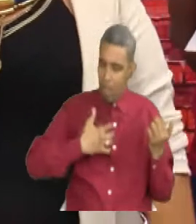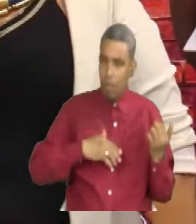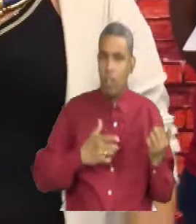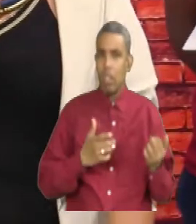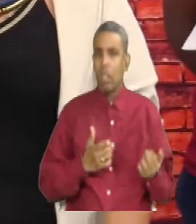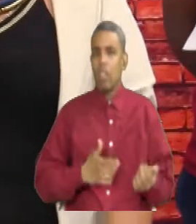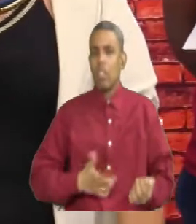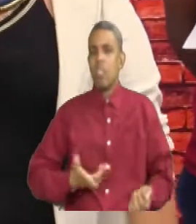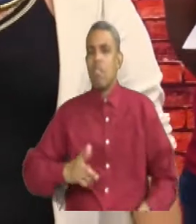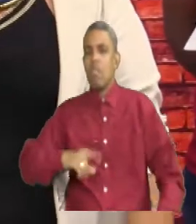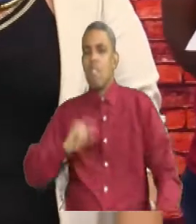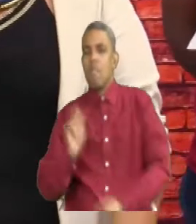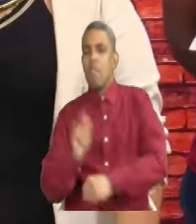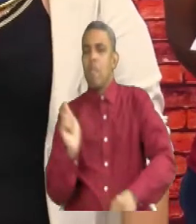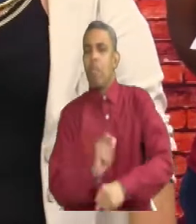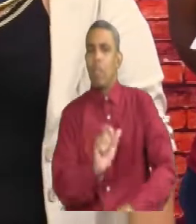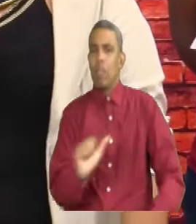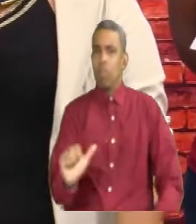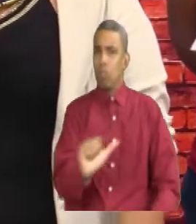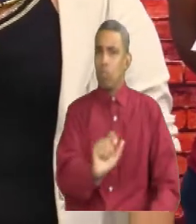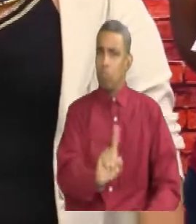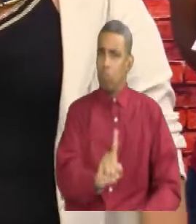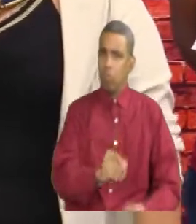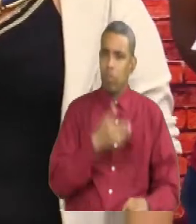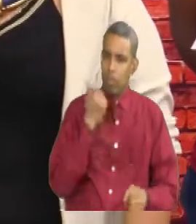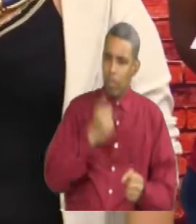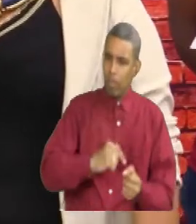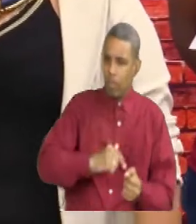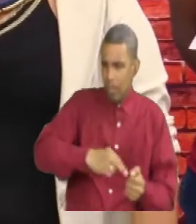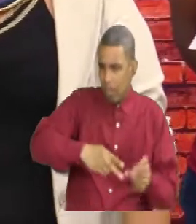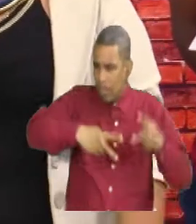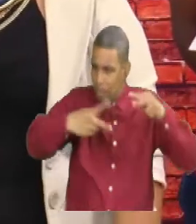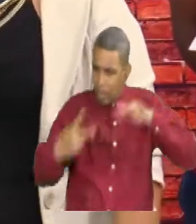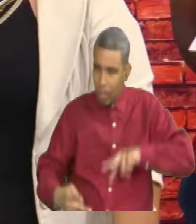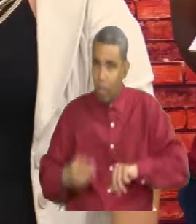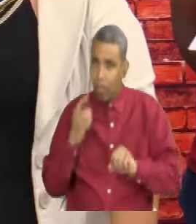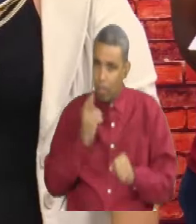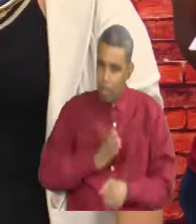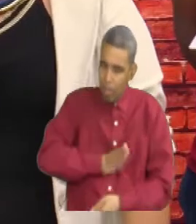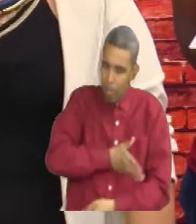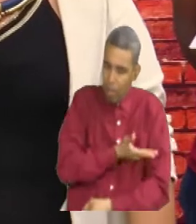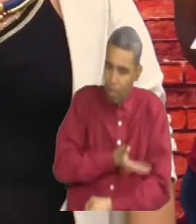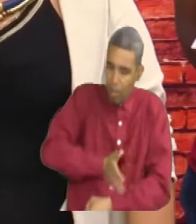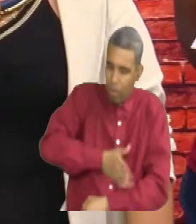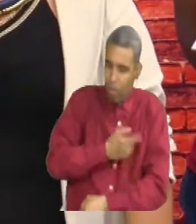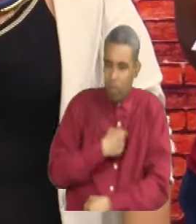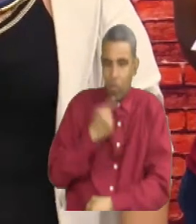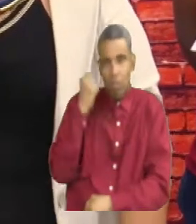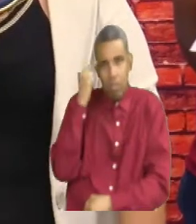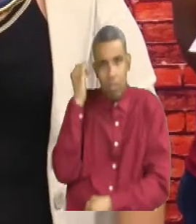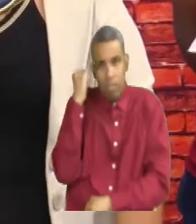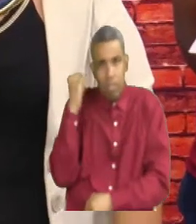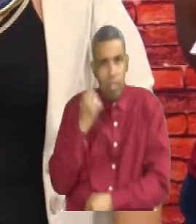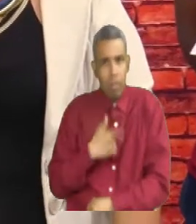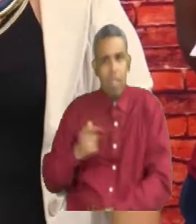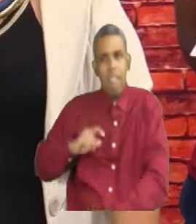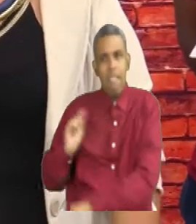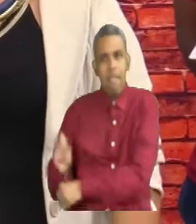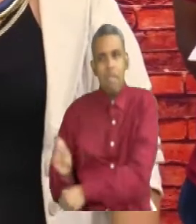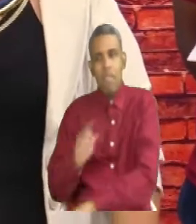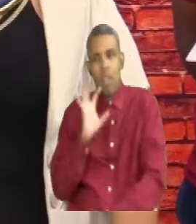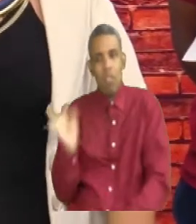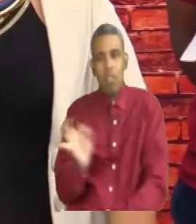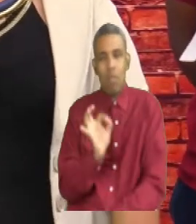caramba. Bueno, y es este álbum, yo veo que aquí vienen 5 canciones. ¿De qué viene cargado este nuevo álbum que se llama Mejor Estar